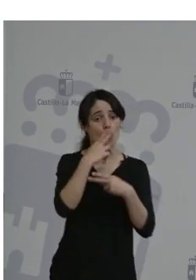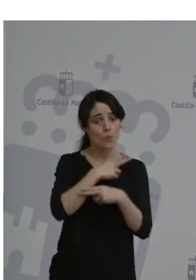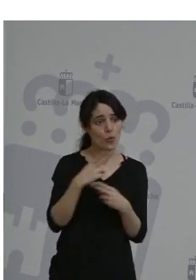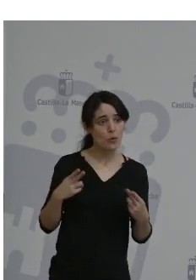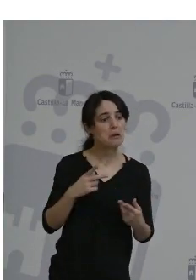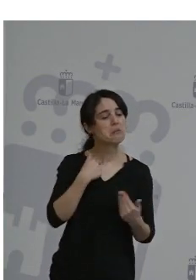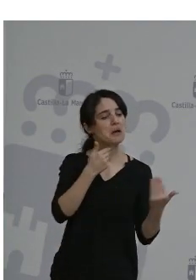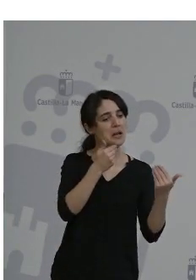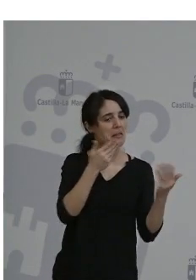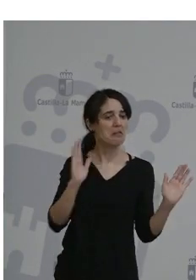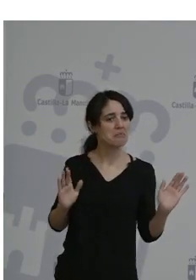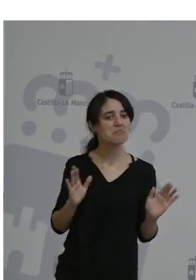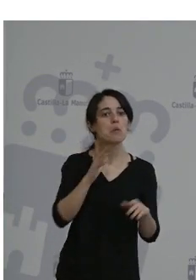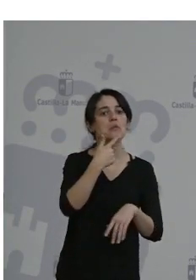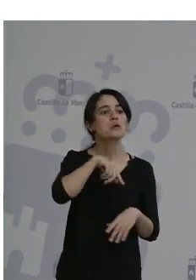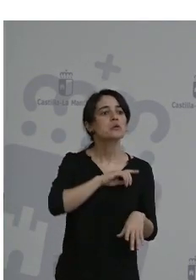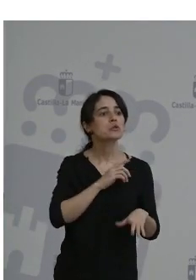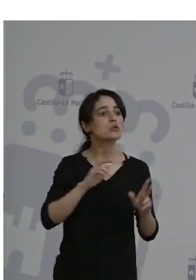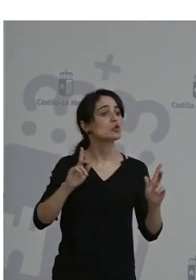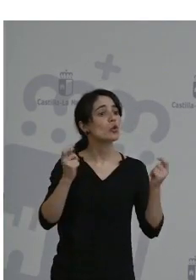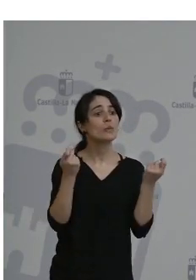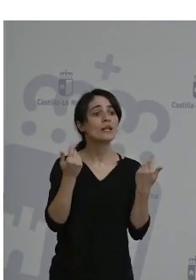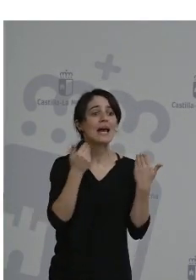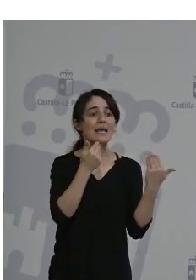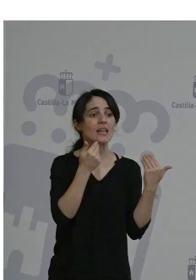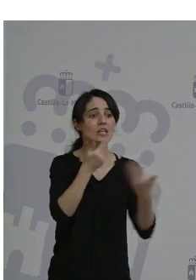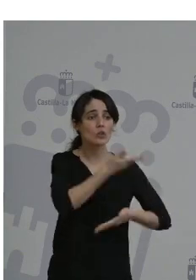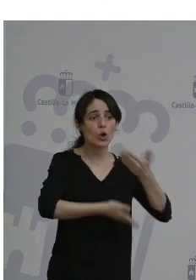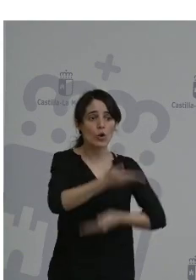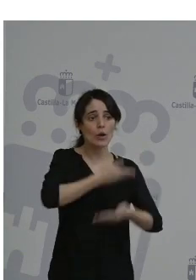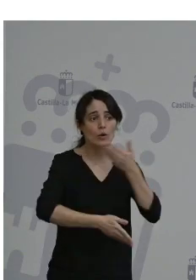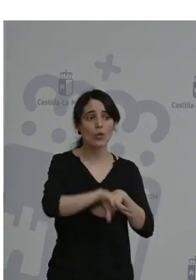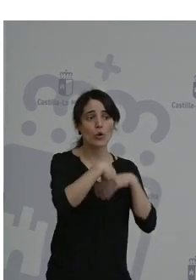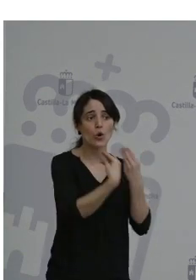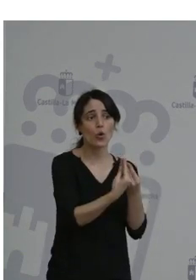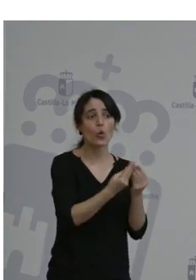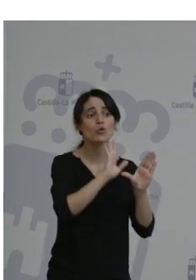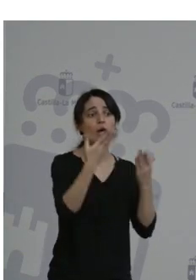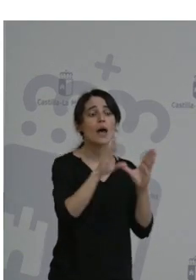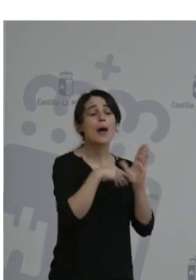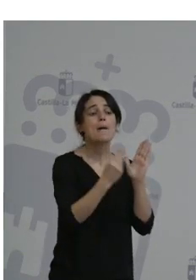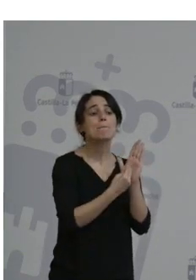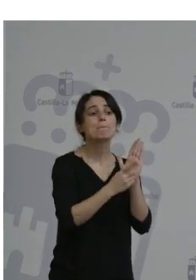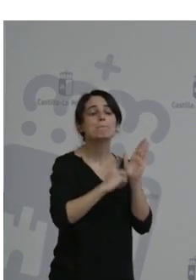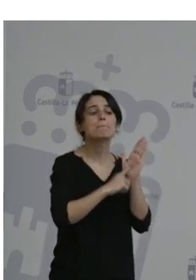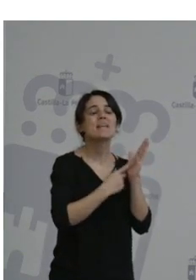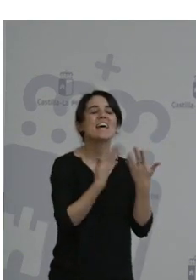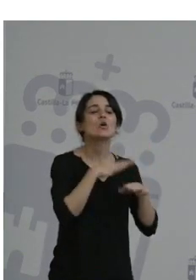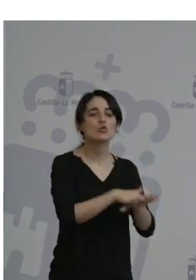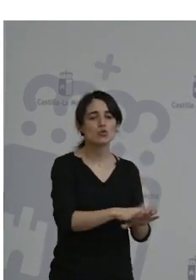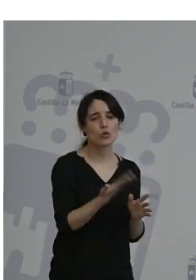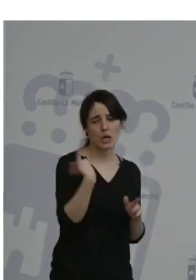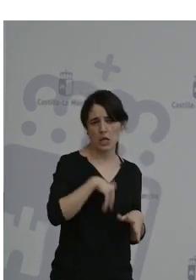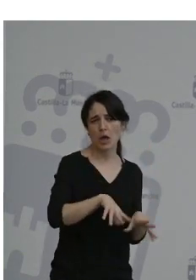que culmina con una labor conjunta con plena inclusión que se inició ya hace unos cuantos años con la finalidad